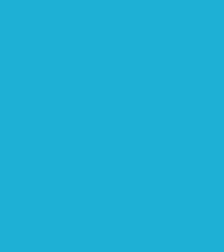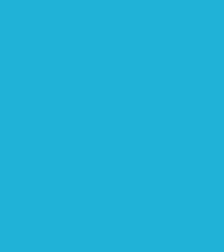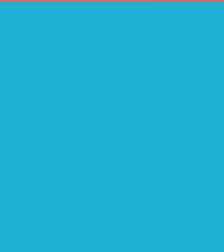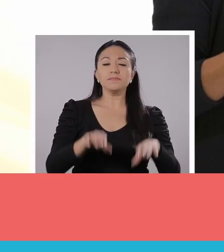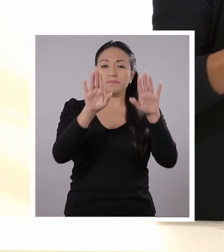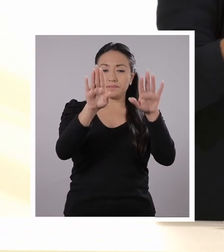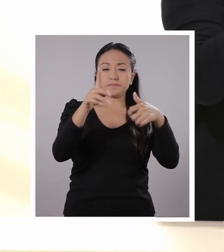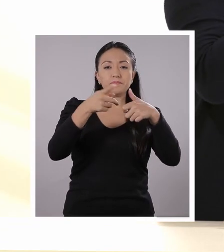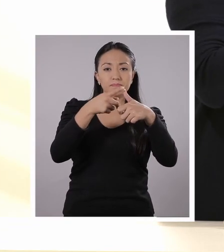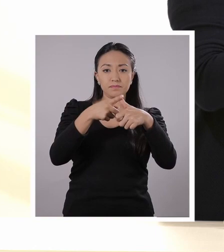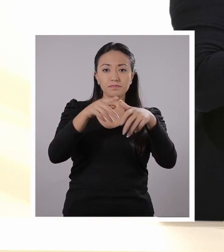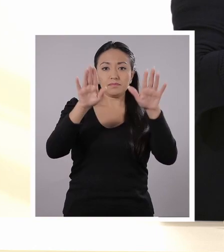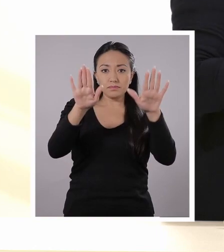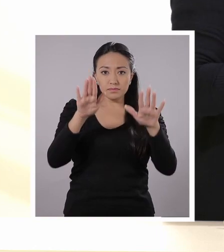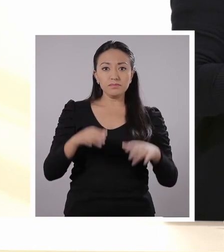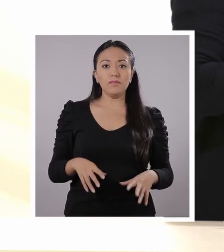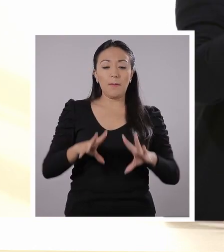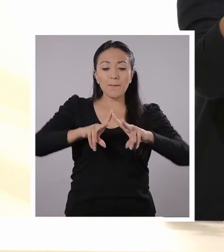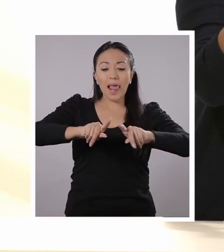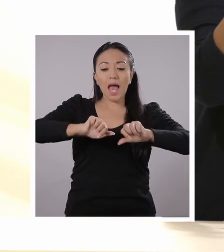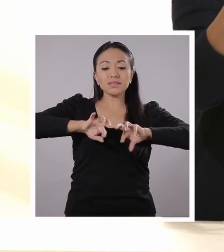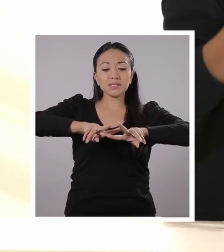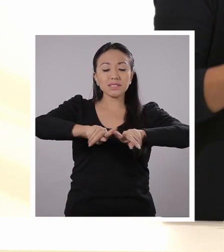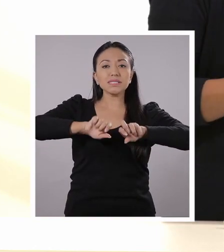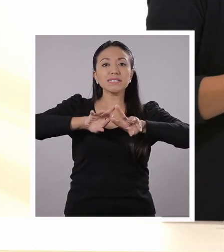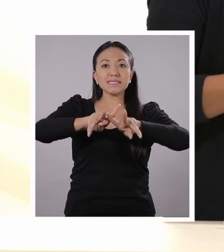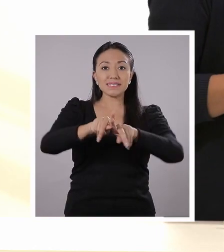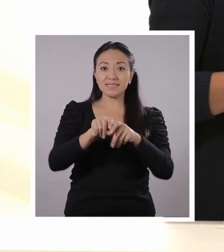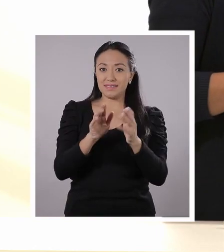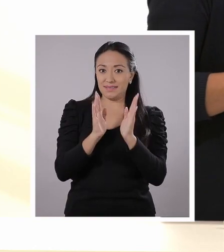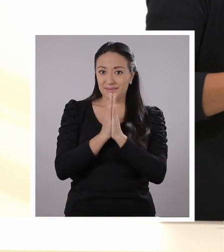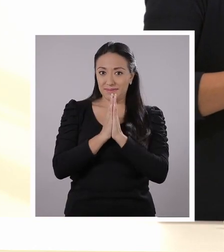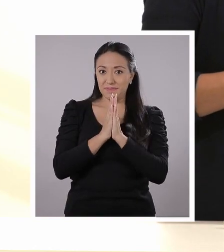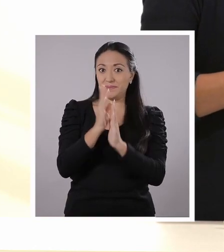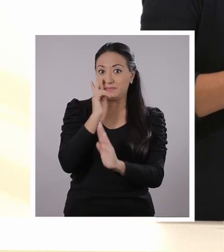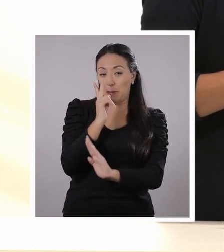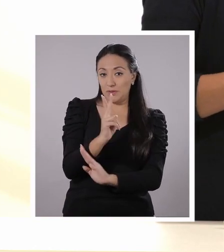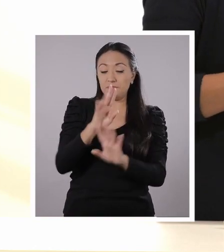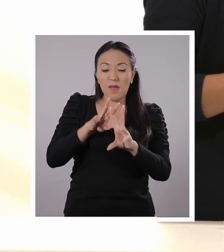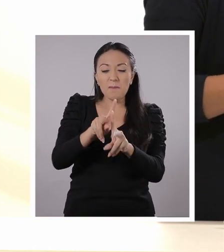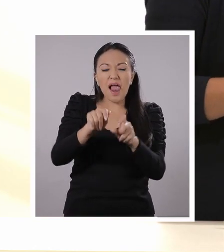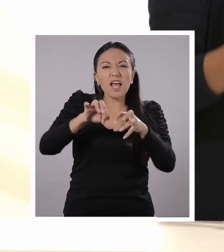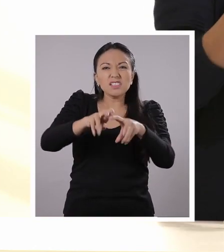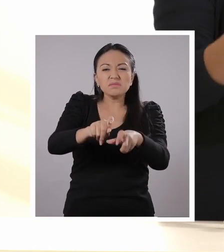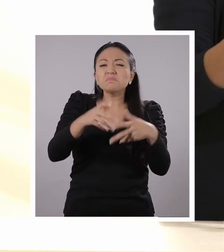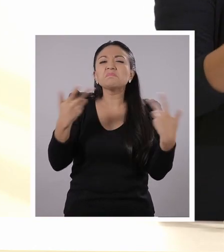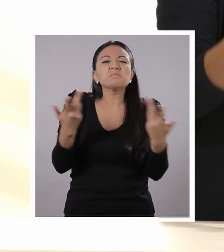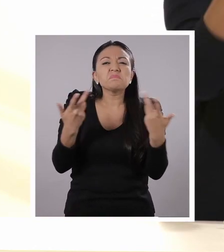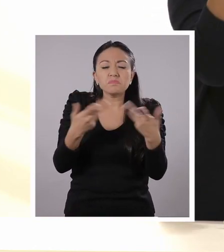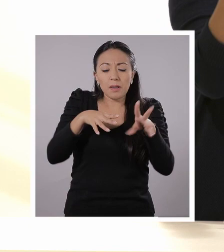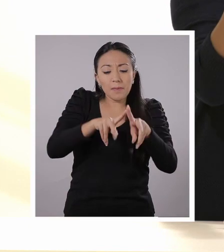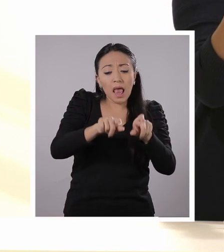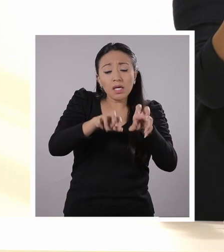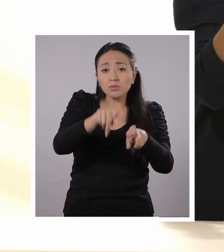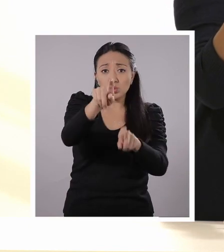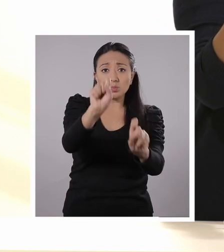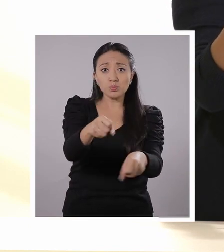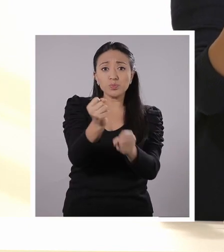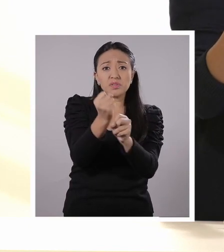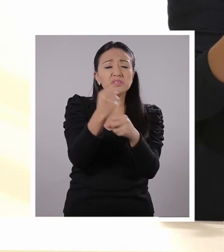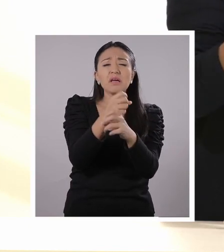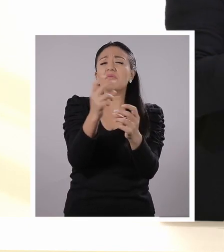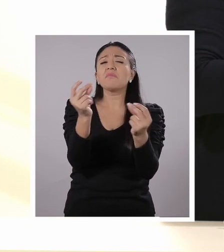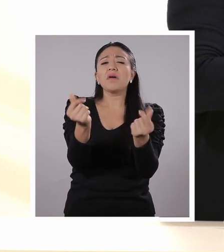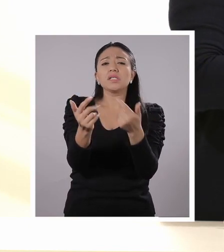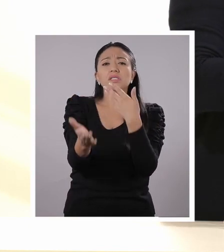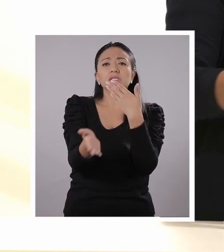otra. Primero vamos a aprender a hacer algo muy divertido, plastilina casera. ¡Wow! ¡Hermoso! Ajá. Esta plastilina la pueden hacer ustedes en